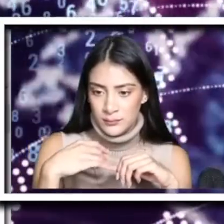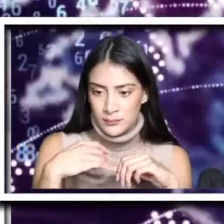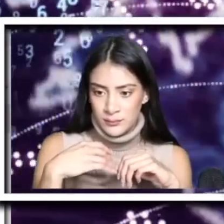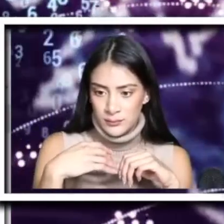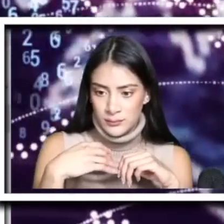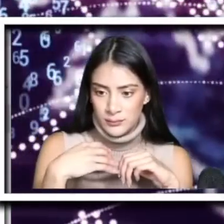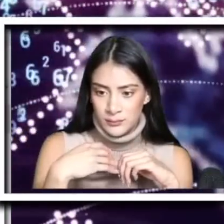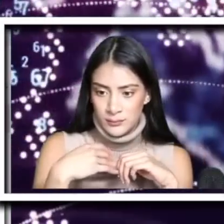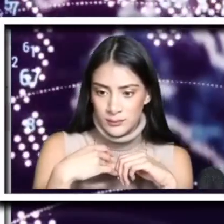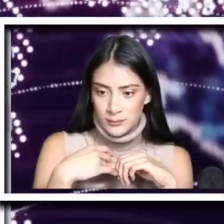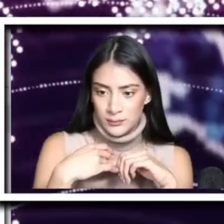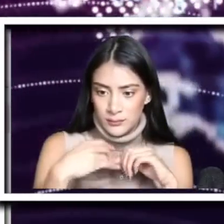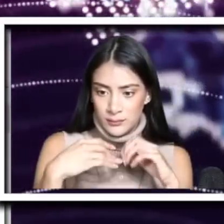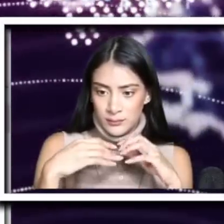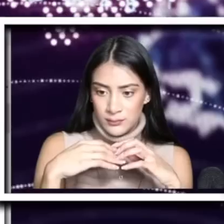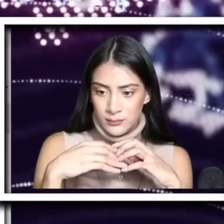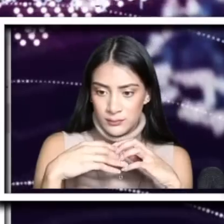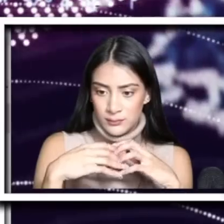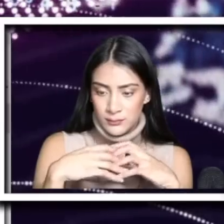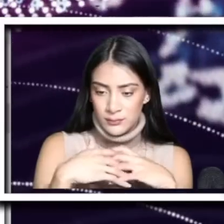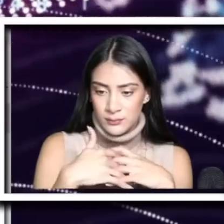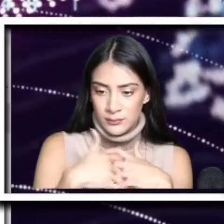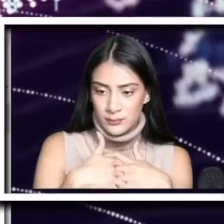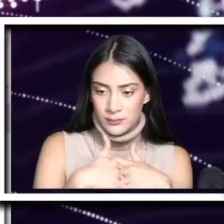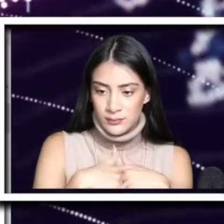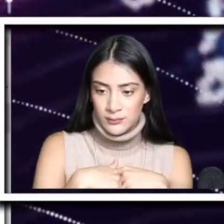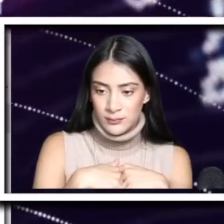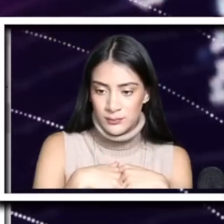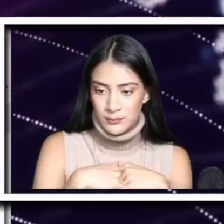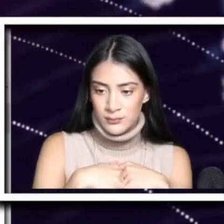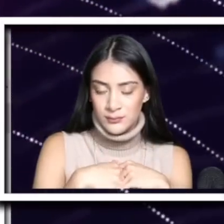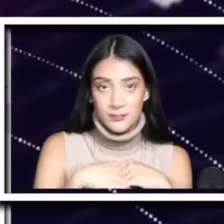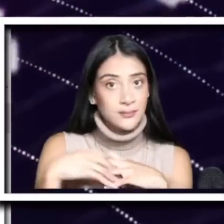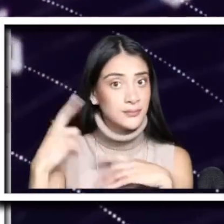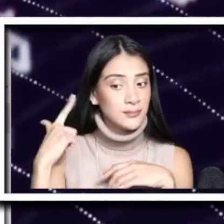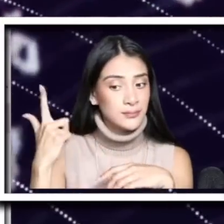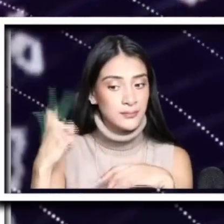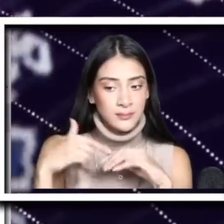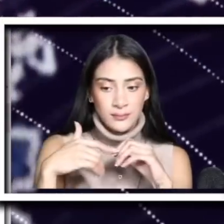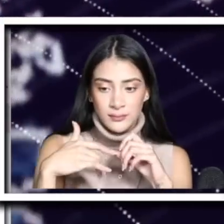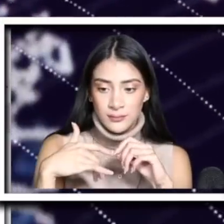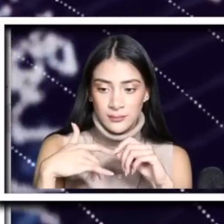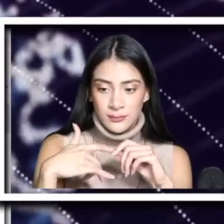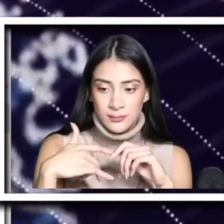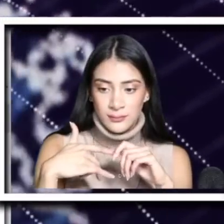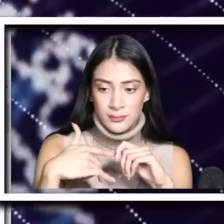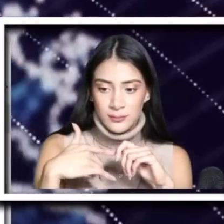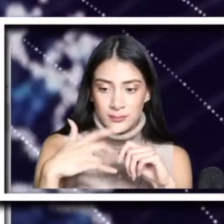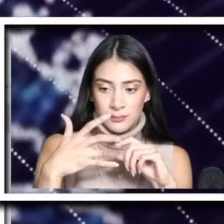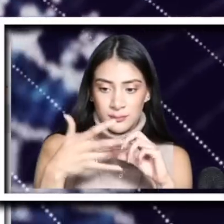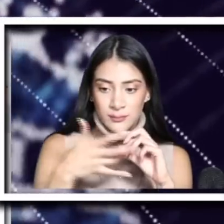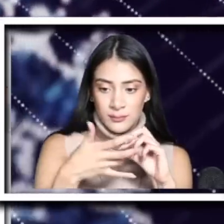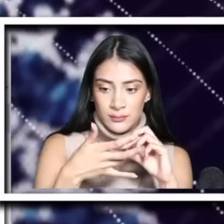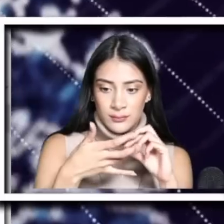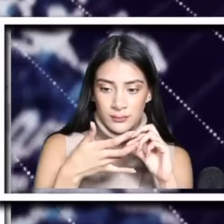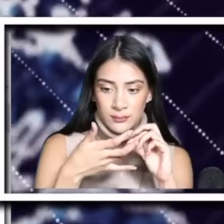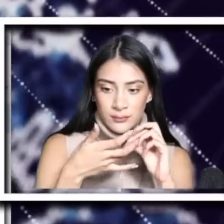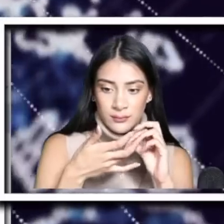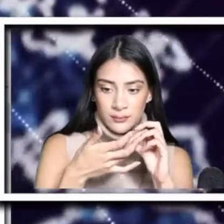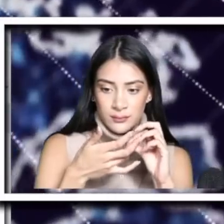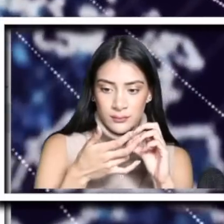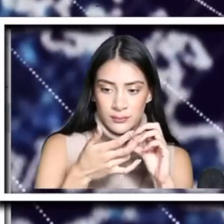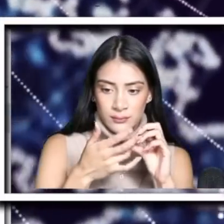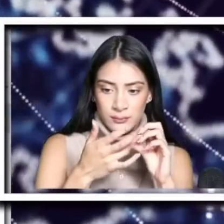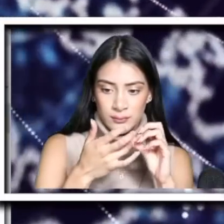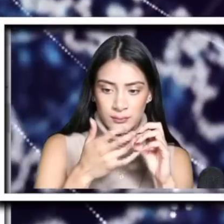pues no tiene más allá de 100 mil habitantes. Y ahora está en el centro del espectáculo. ¿Cómo